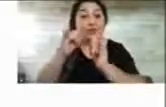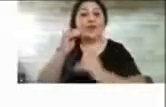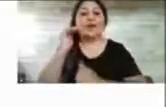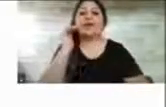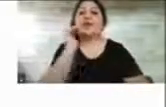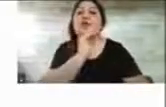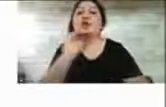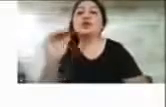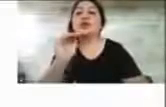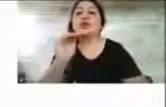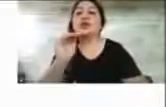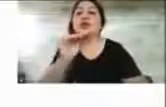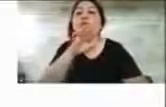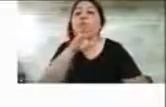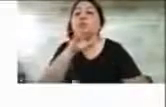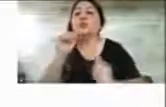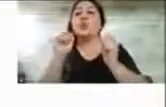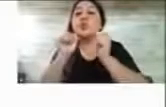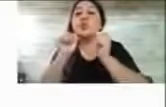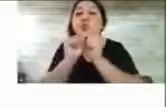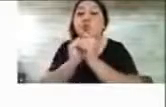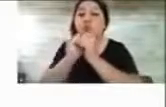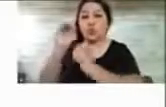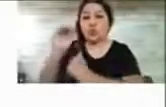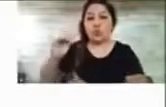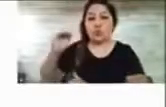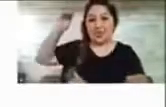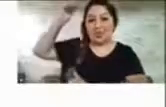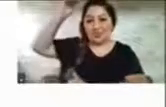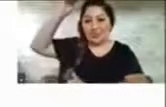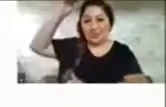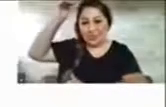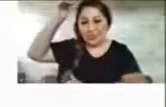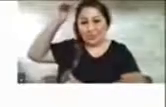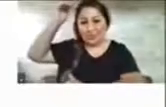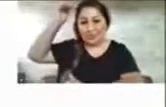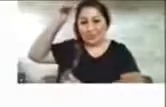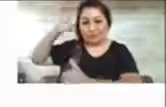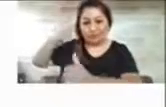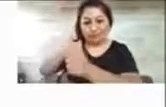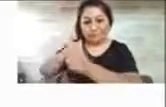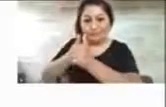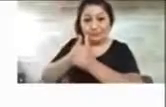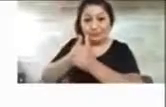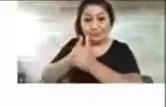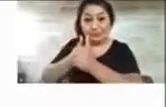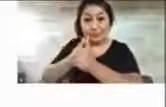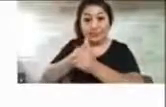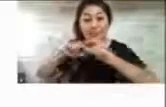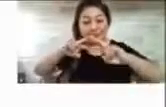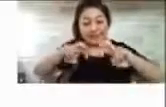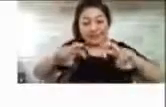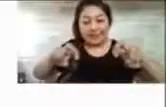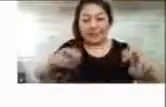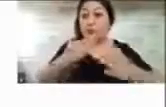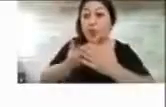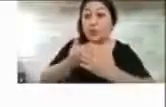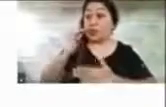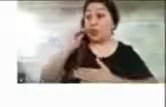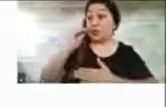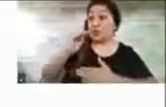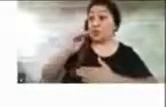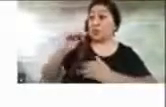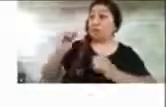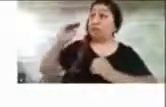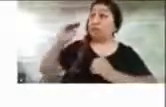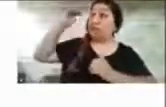compañía de un adulto mediador. Aquellas investigaciones en donde se acompañaba al niño utilizando la herramienta